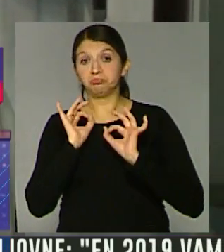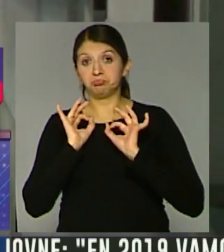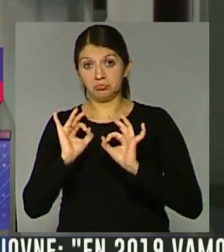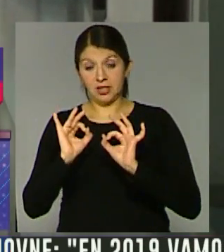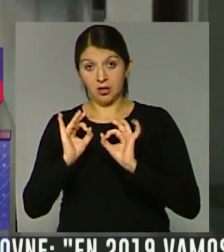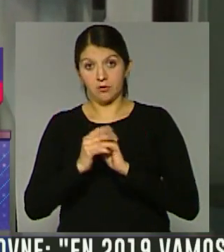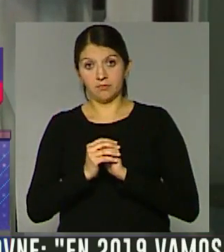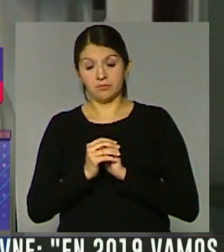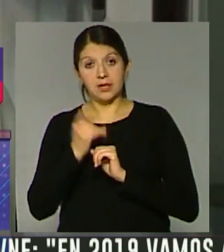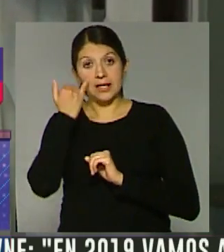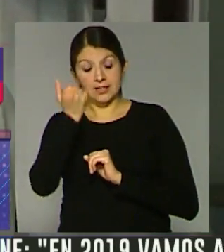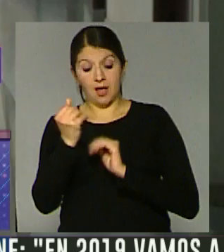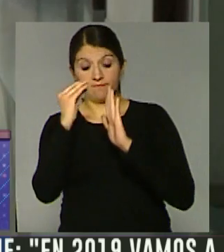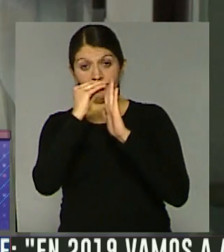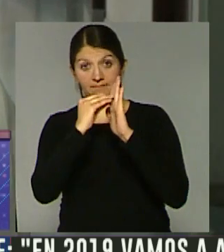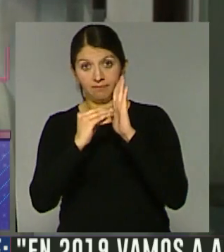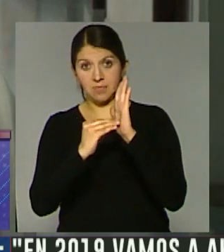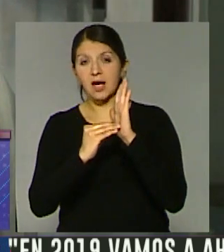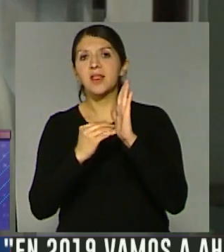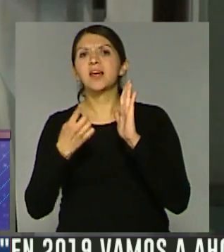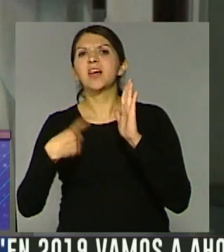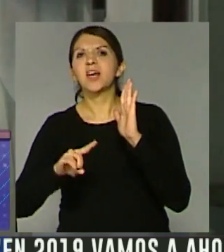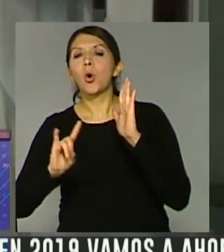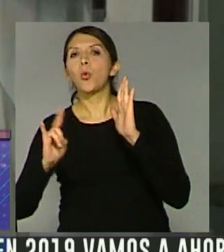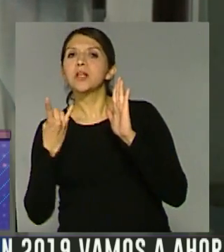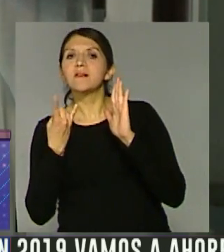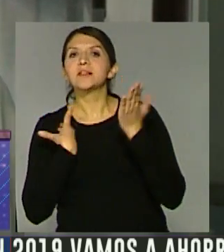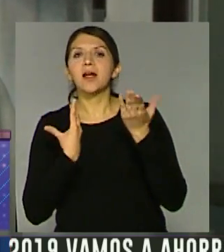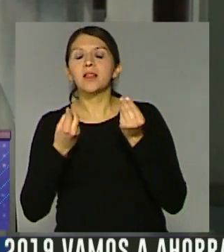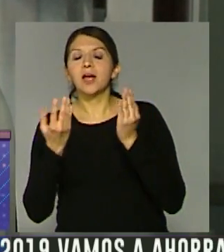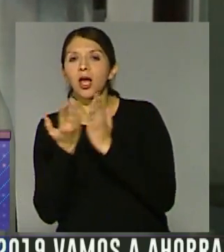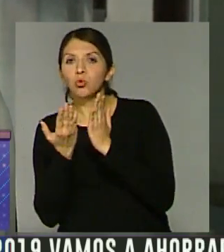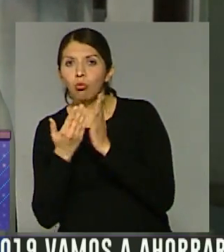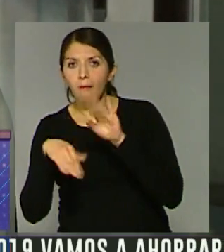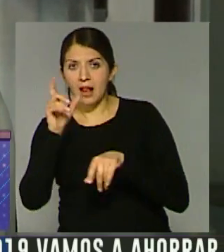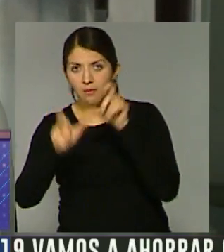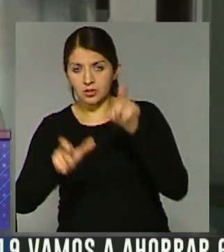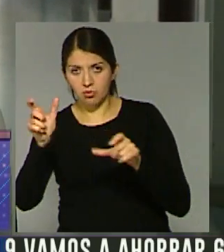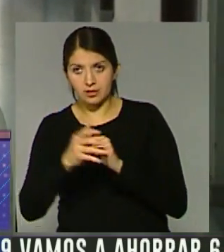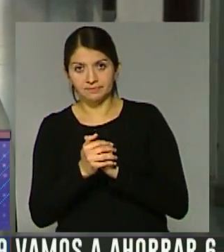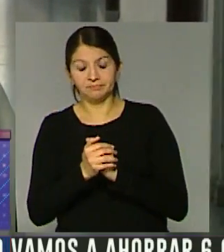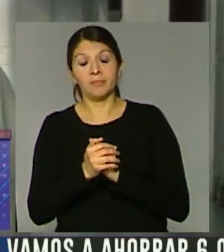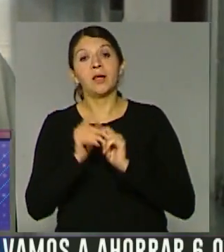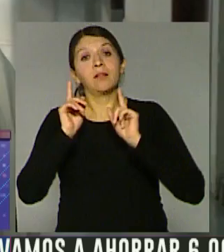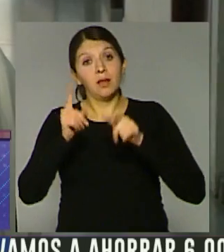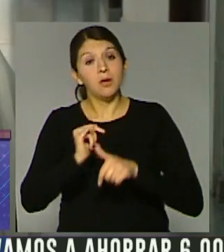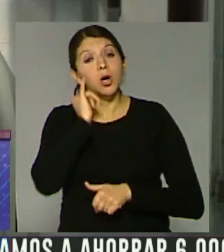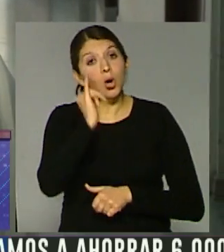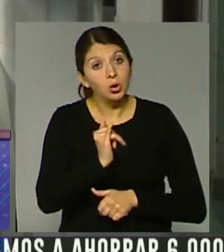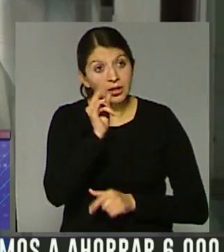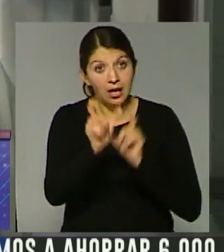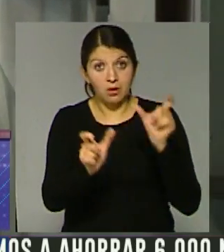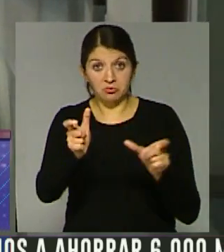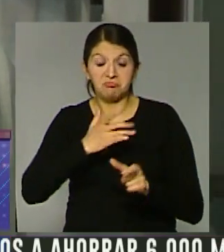de las carreras prioritarias, han sido planteadas cuáles son las carreras prioritarias y fundamentalmente, bueno, llevar tranquilidad. Desgraciadamente